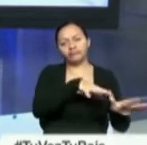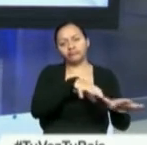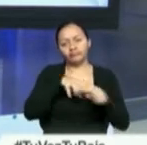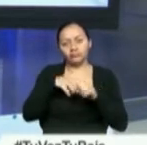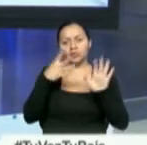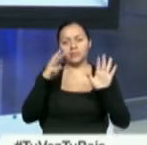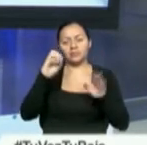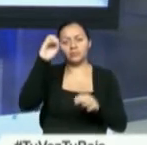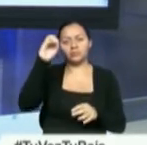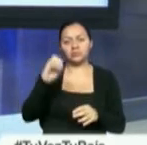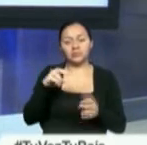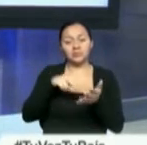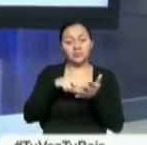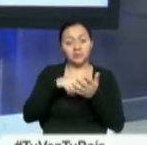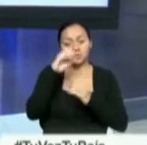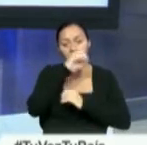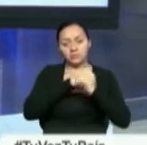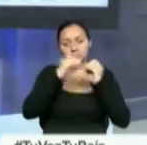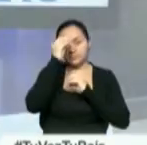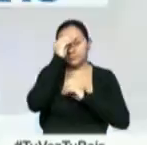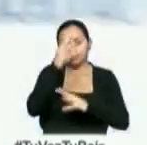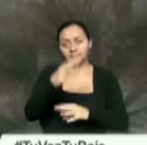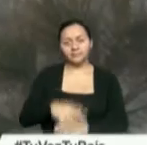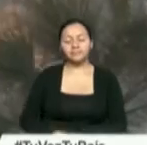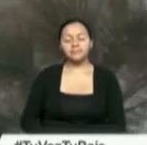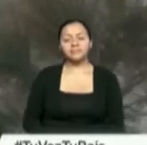el observatorio sirio de derechos humanos